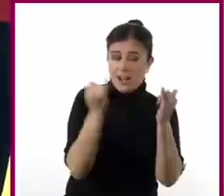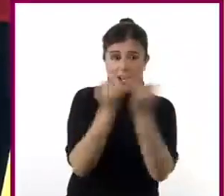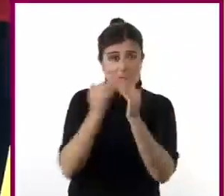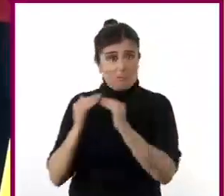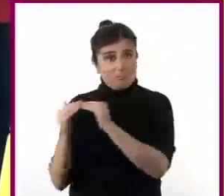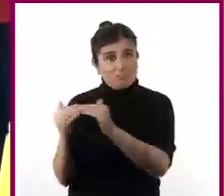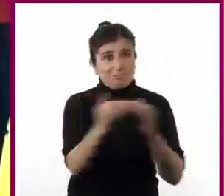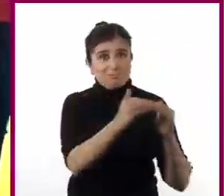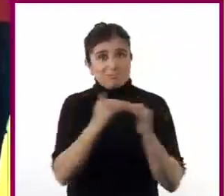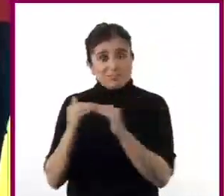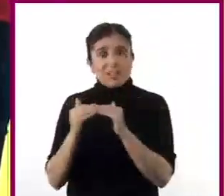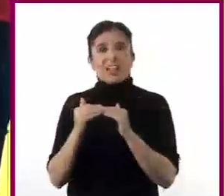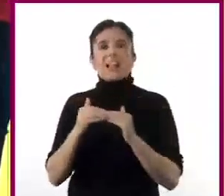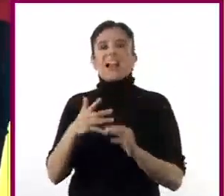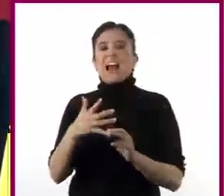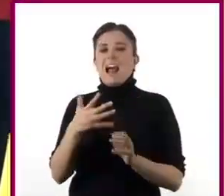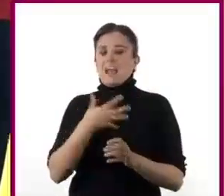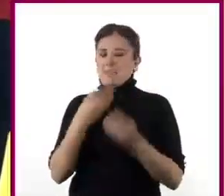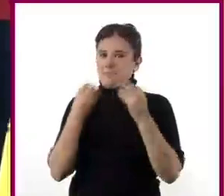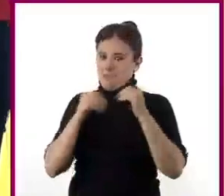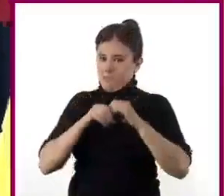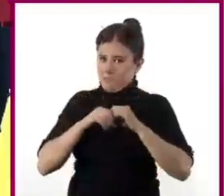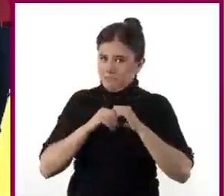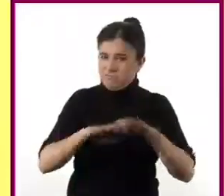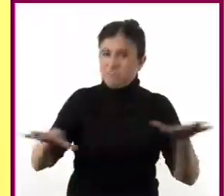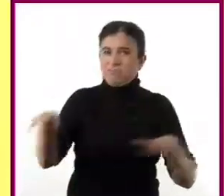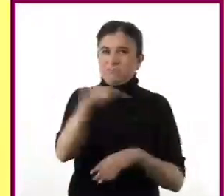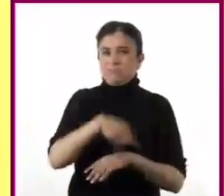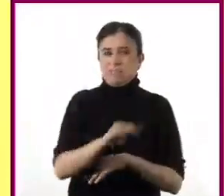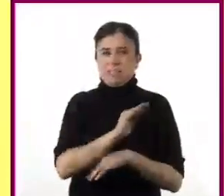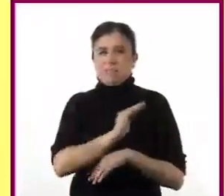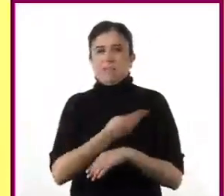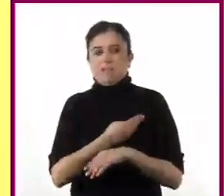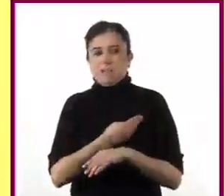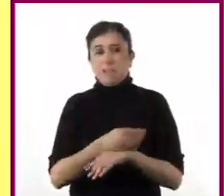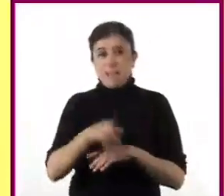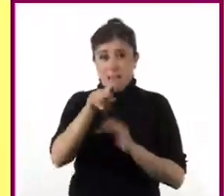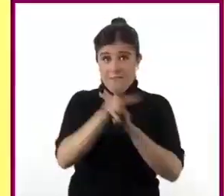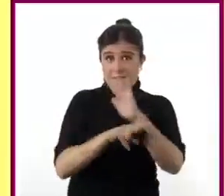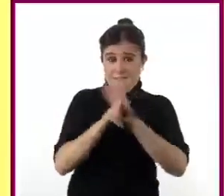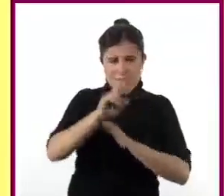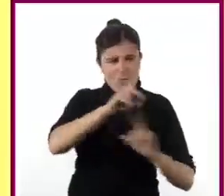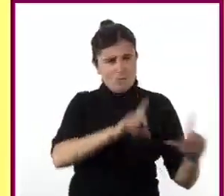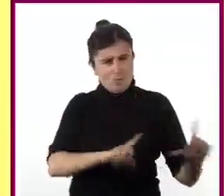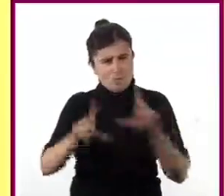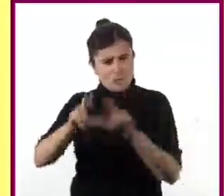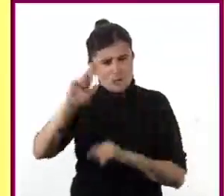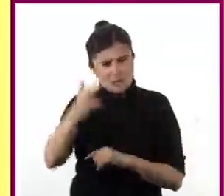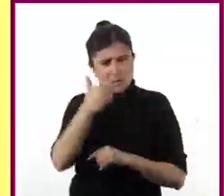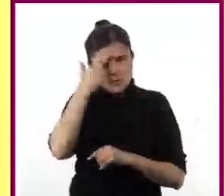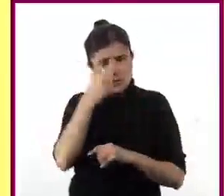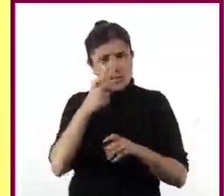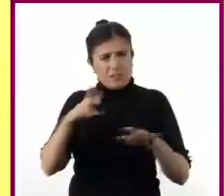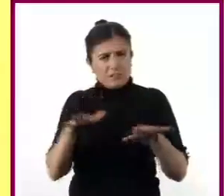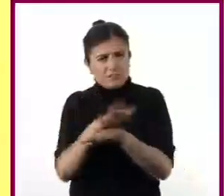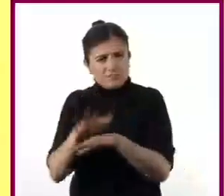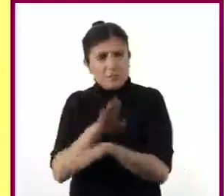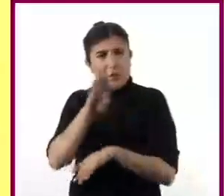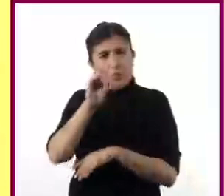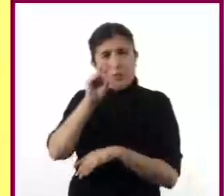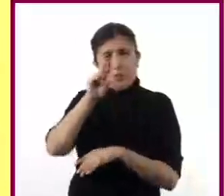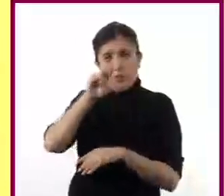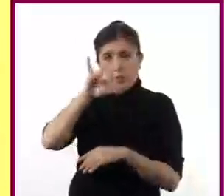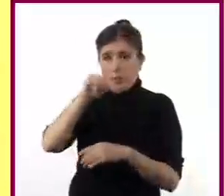igualdad tuvieron un efecto muy fuerte en la sociedad novohispana. Con este video recordamos además que las reformas borbónicas permitieron